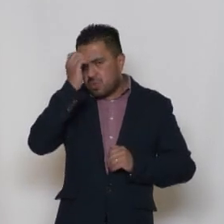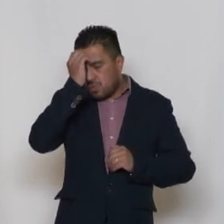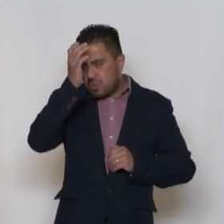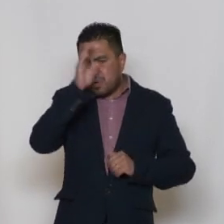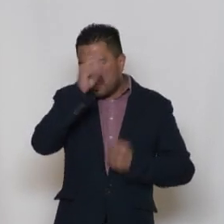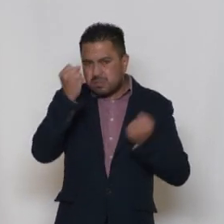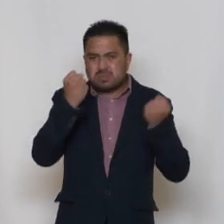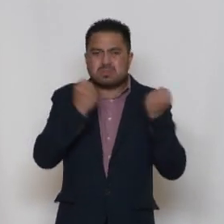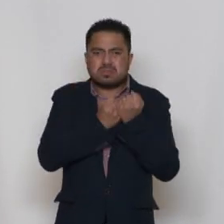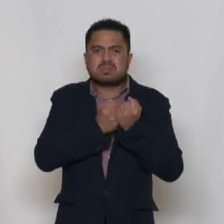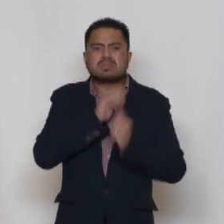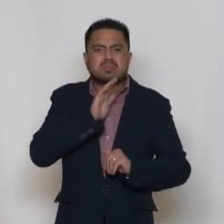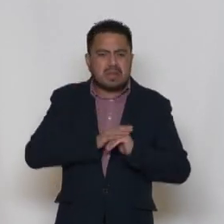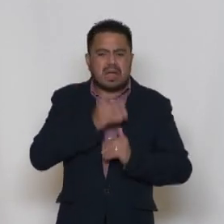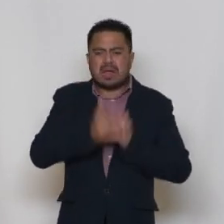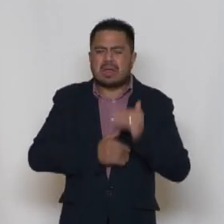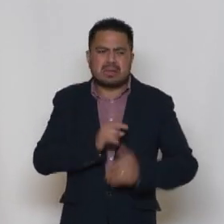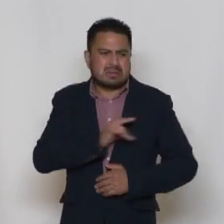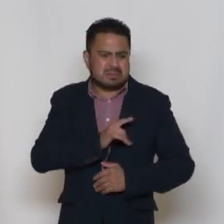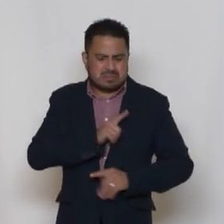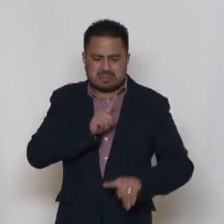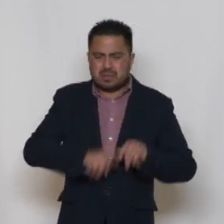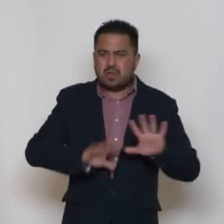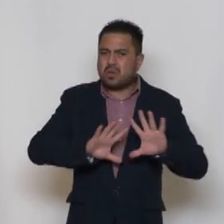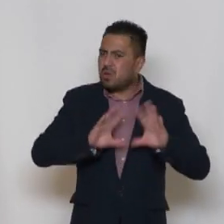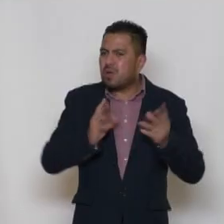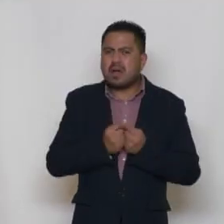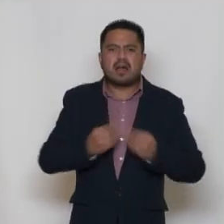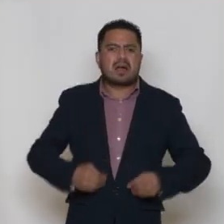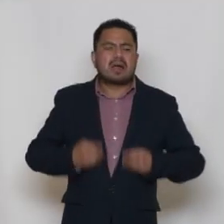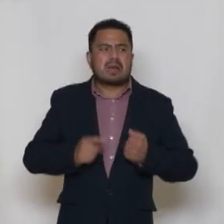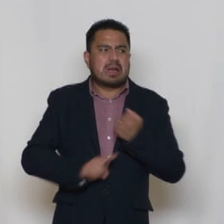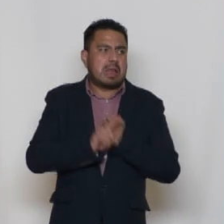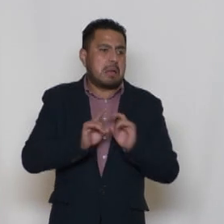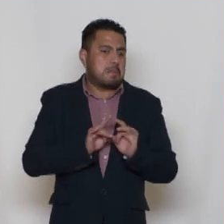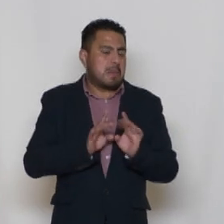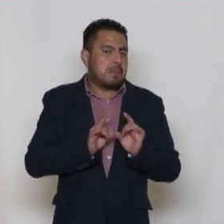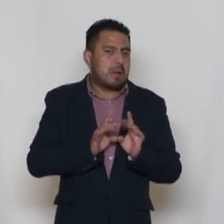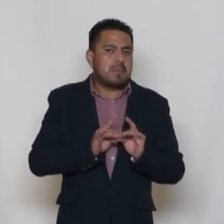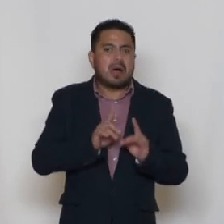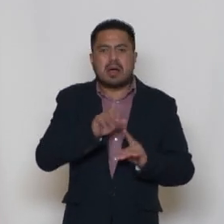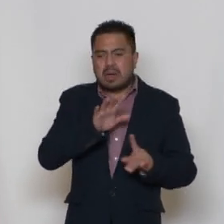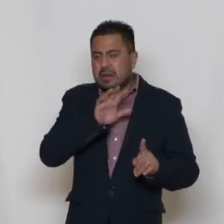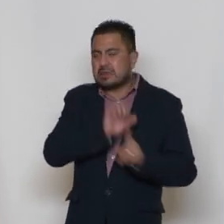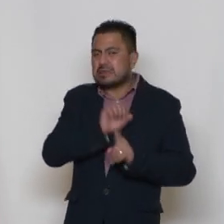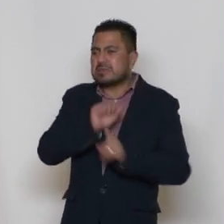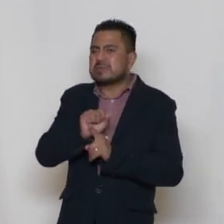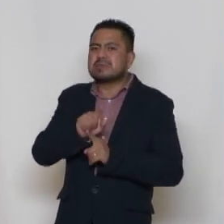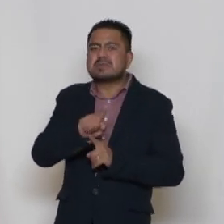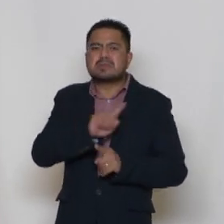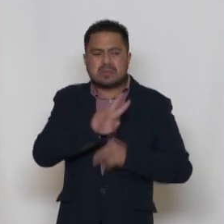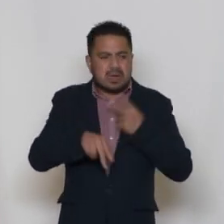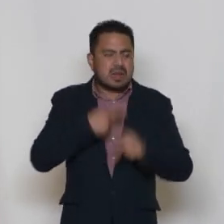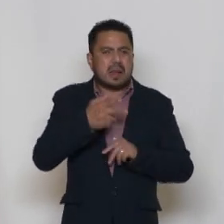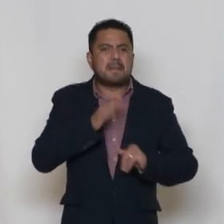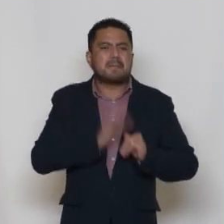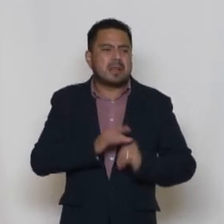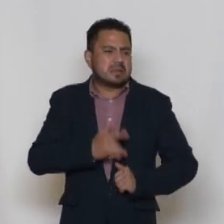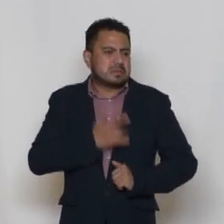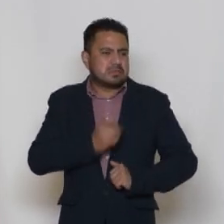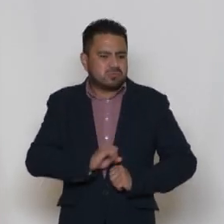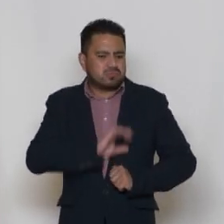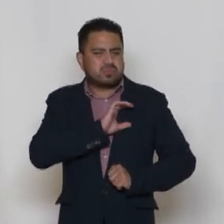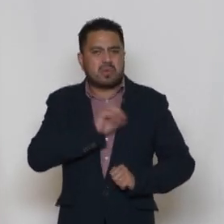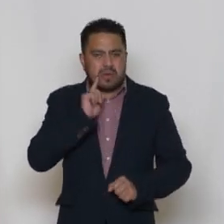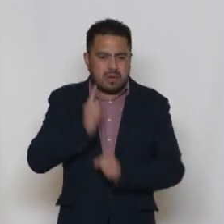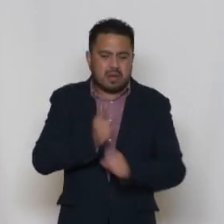reforzar, e ir sin miedo, porque bueno, todo en la vida es un riesgo, es tomar riesgos, y vas a tener mucha satisfacción cuando